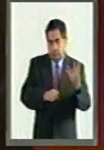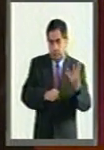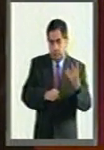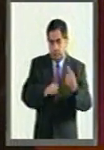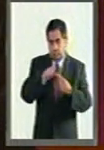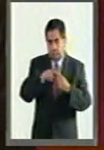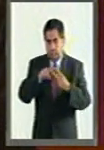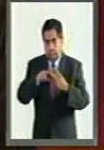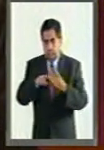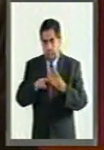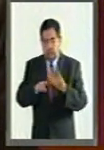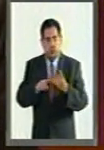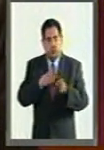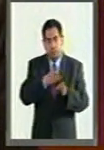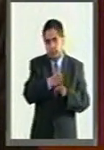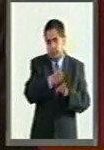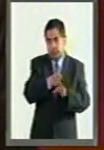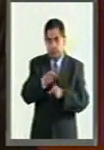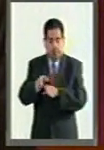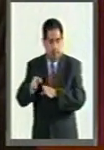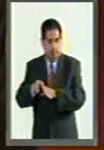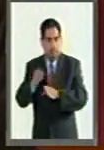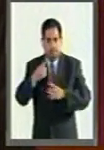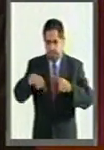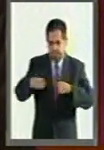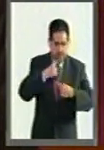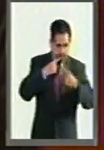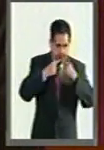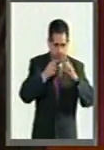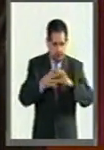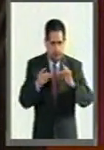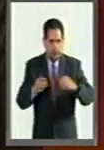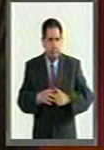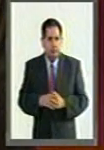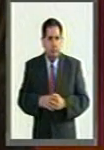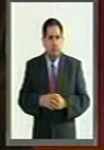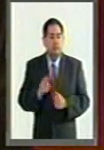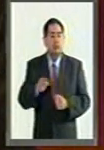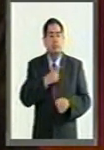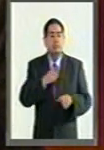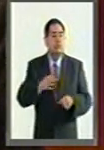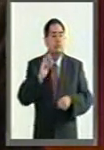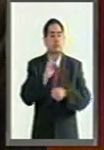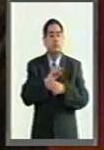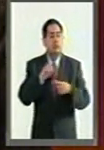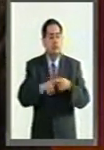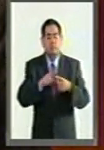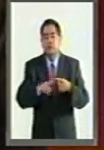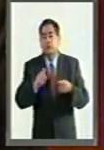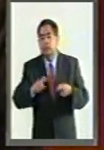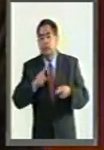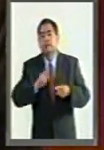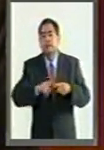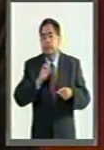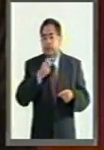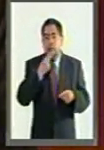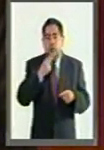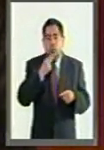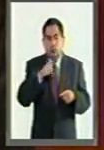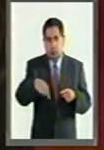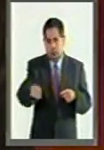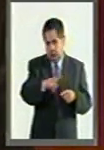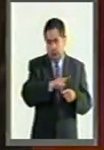situaciones, ejes que surgieron de estas discusiones. Se debe proteger a los consumidores y otros